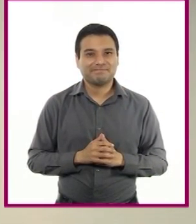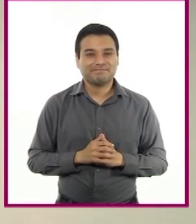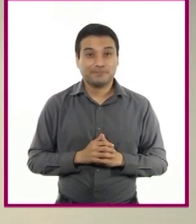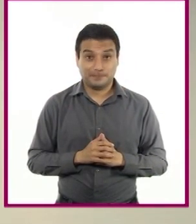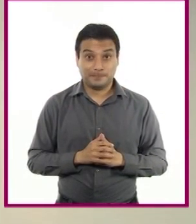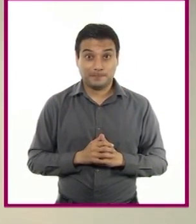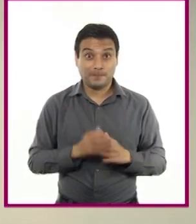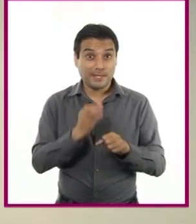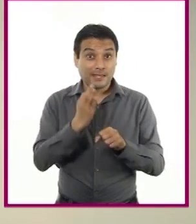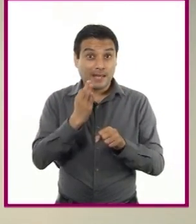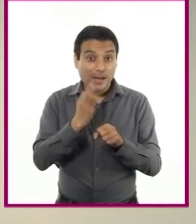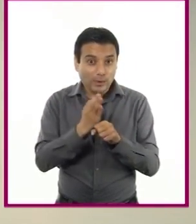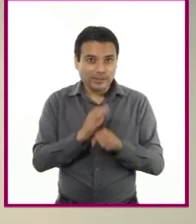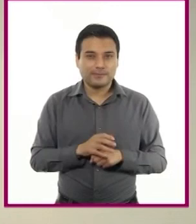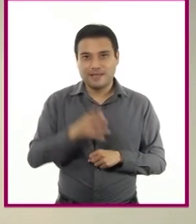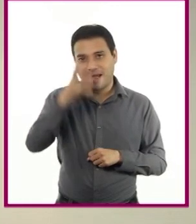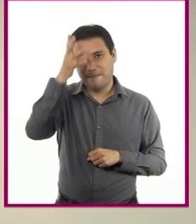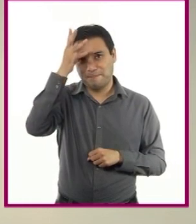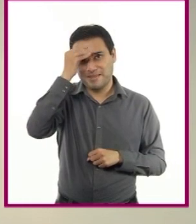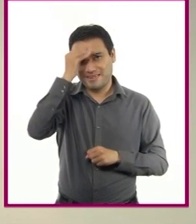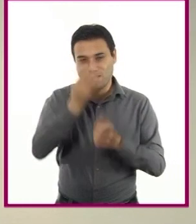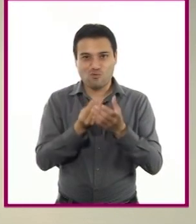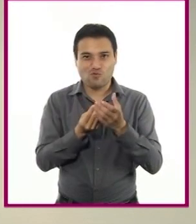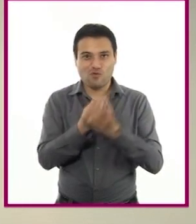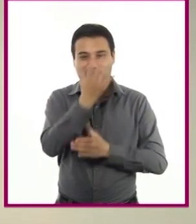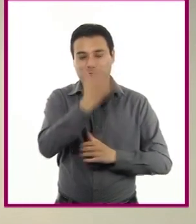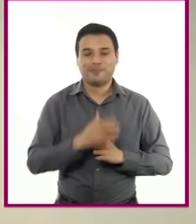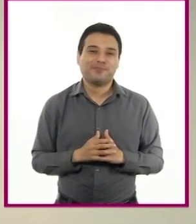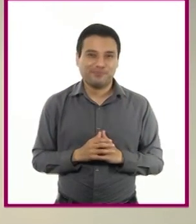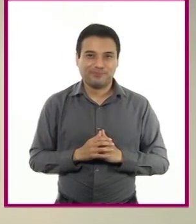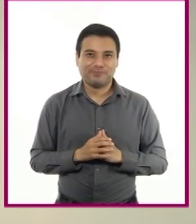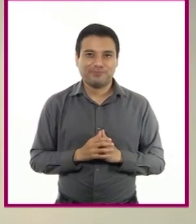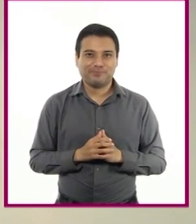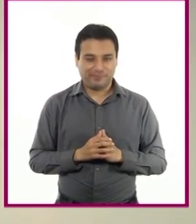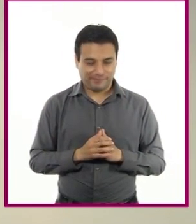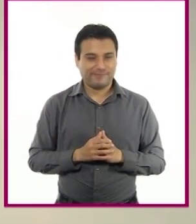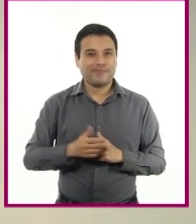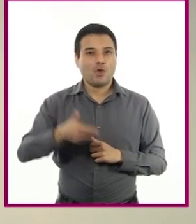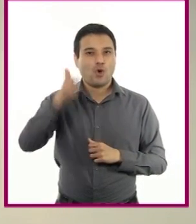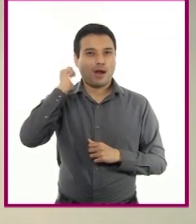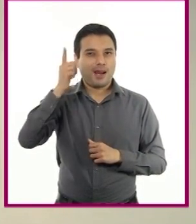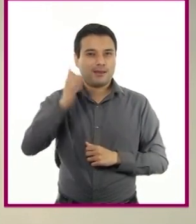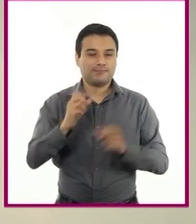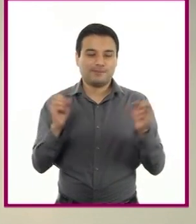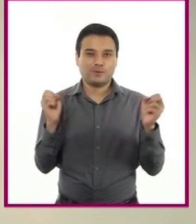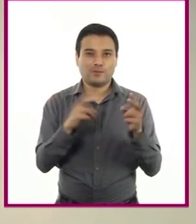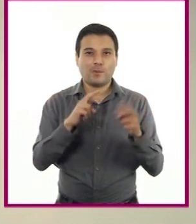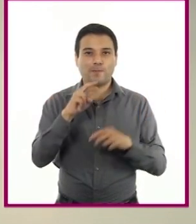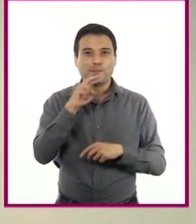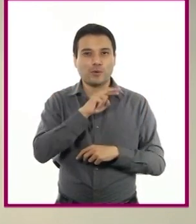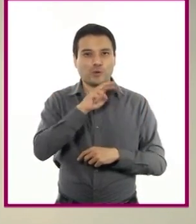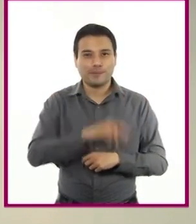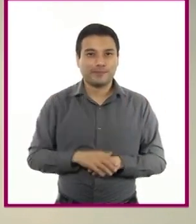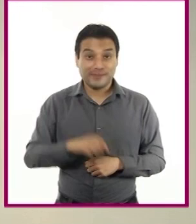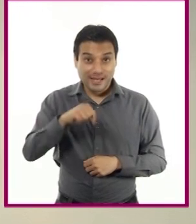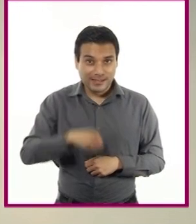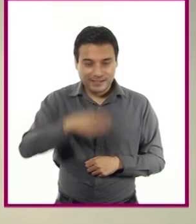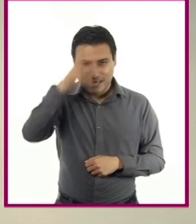Hemos aprendido algo nuevo juntos. Confiamos en encontrarnos muy pronto aquí